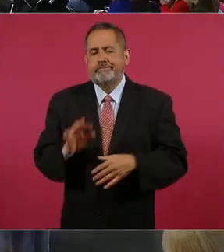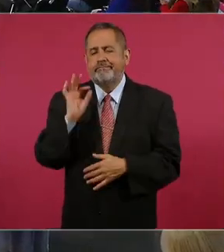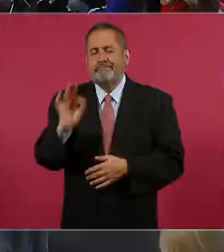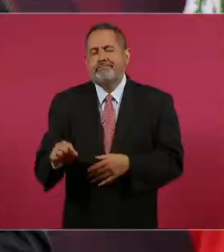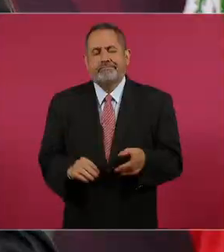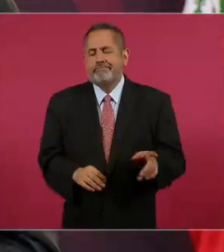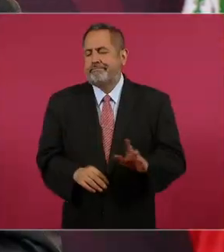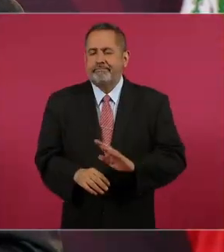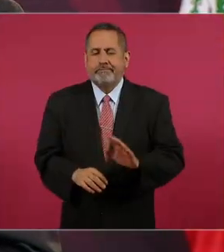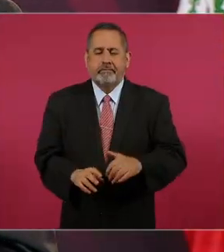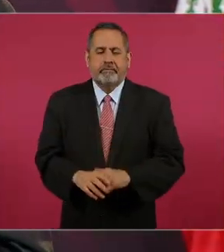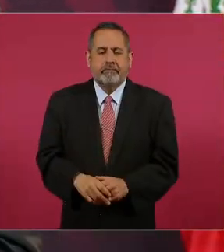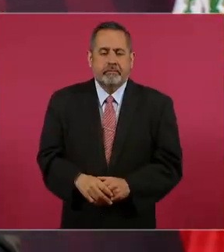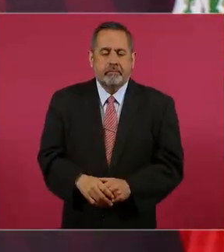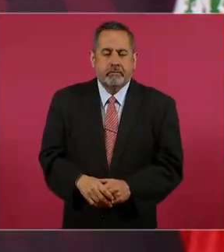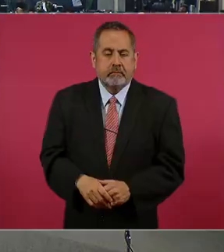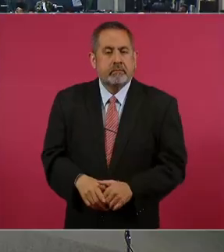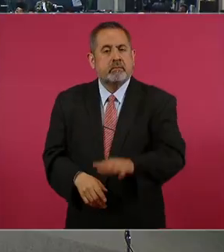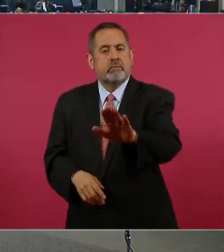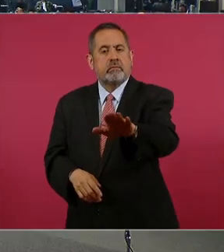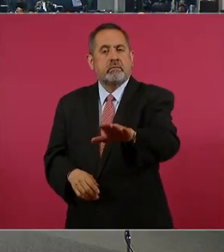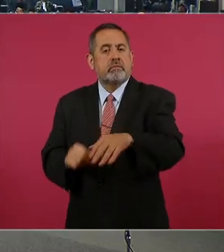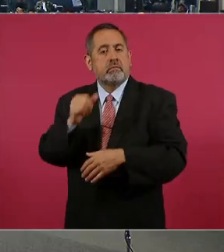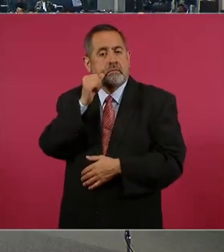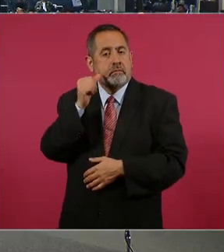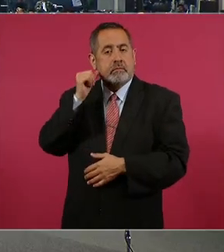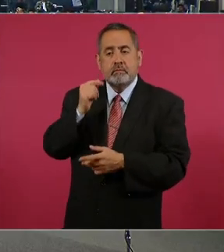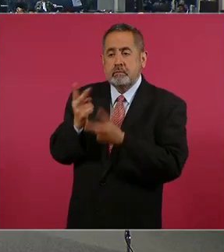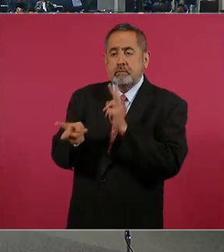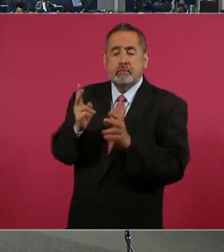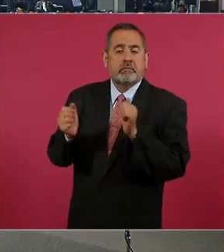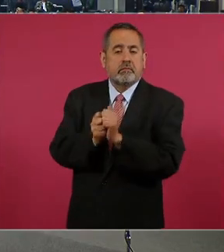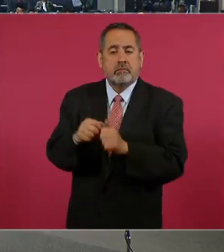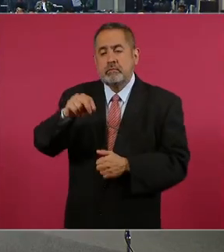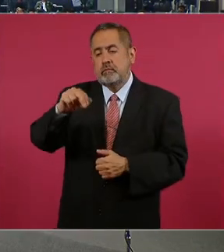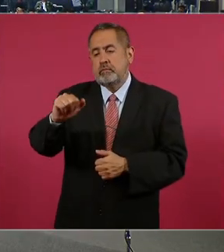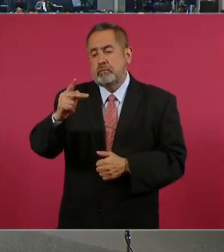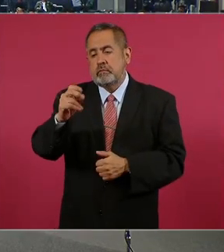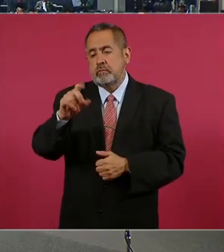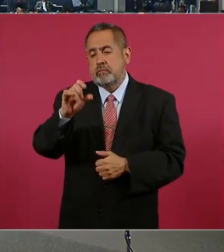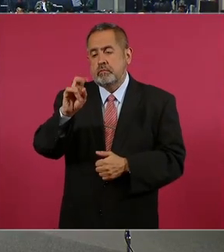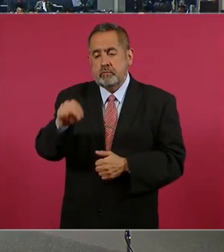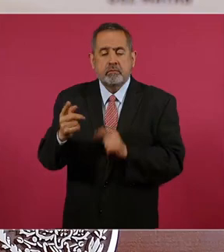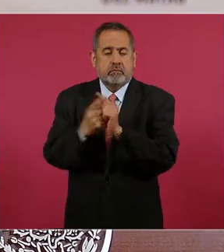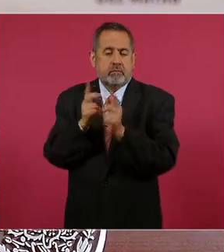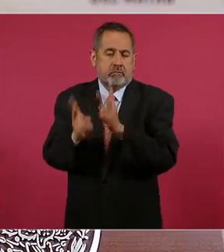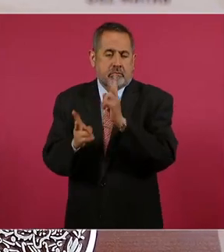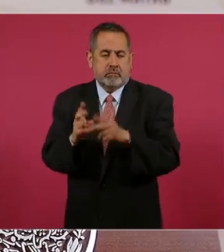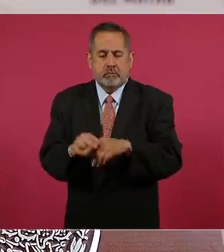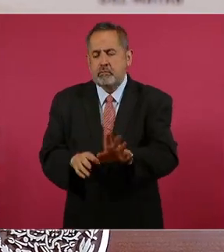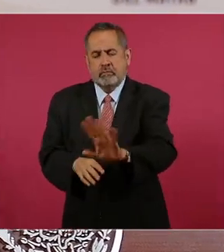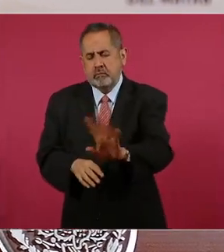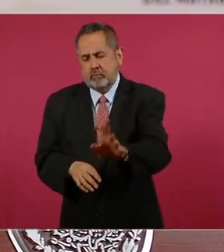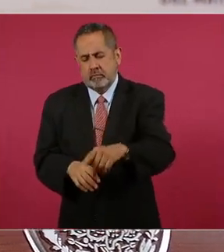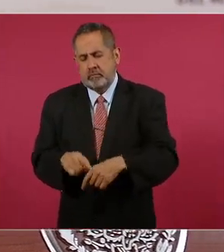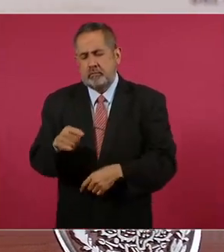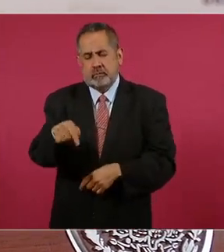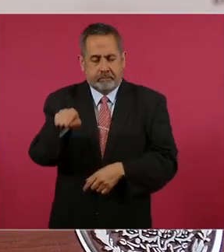perfectamente a tratar ese tema vino ayer Napoleón Gómez Urrutia presidente no vino a